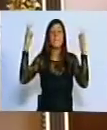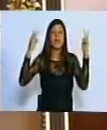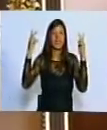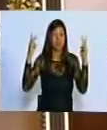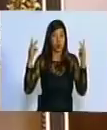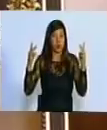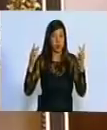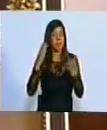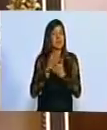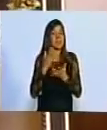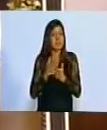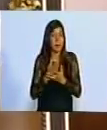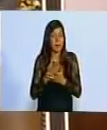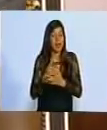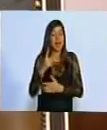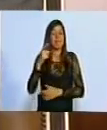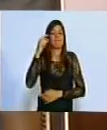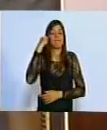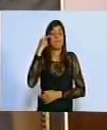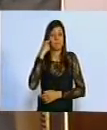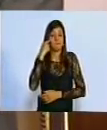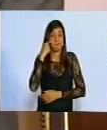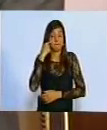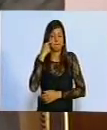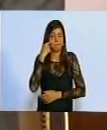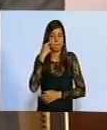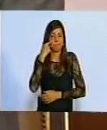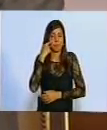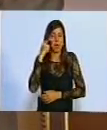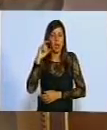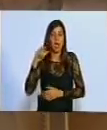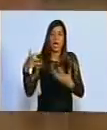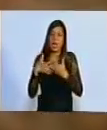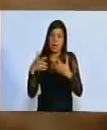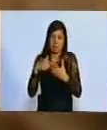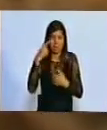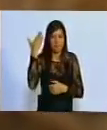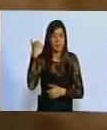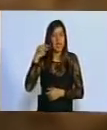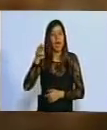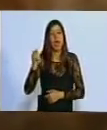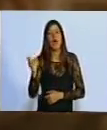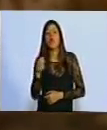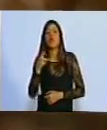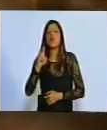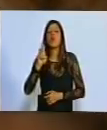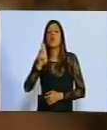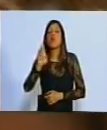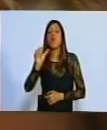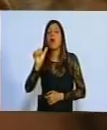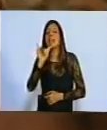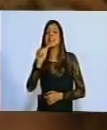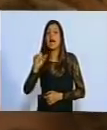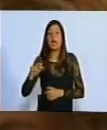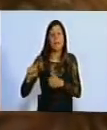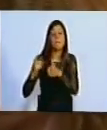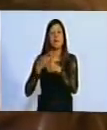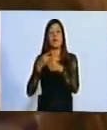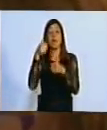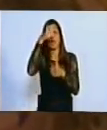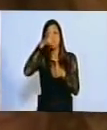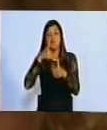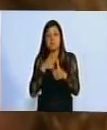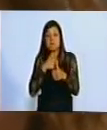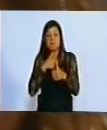esa es la gran lección que nos dio Guayana. Guayana fue primero resistencia. Guayana